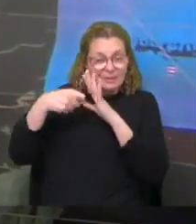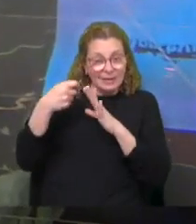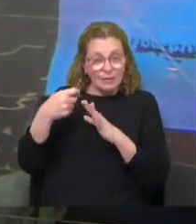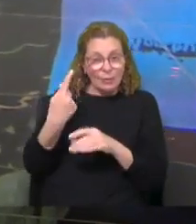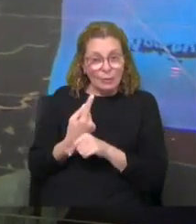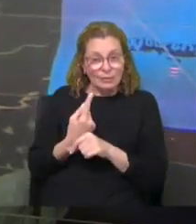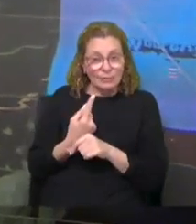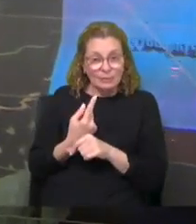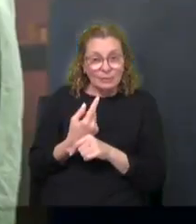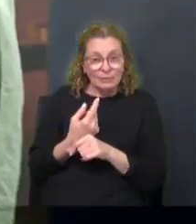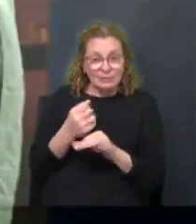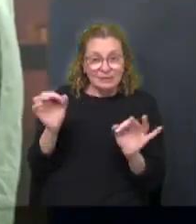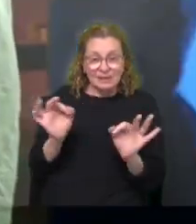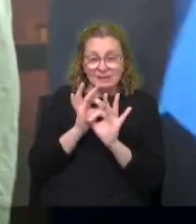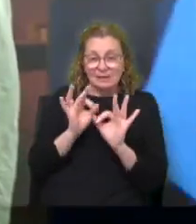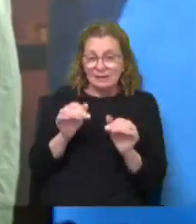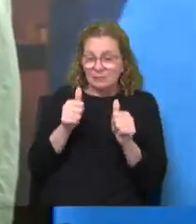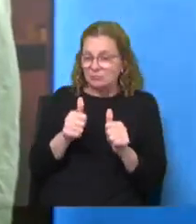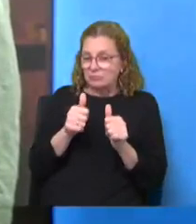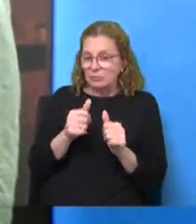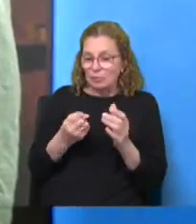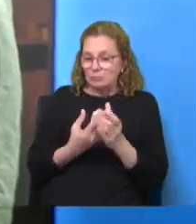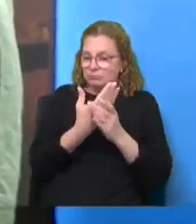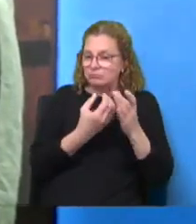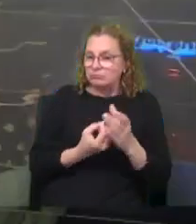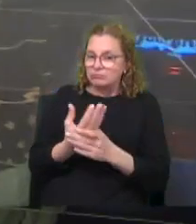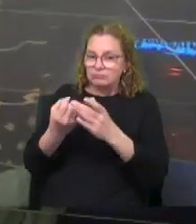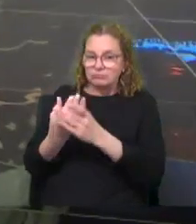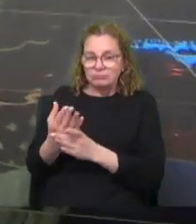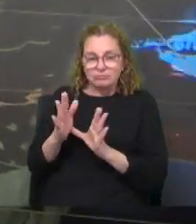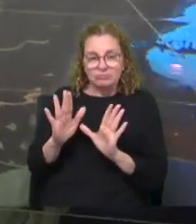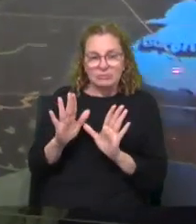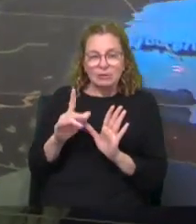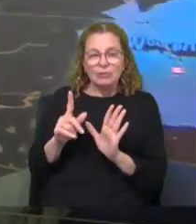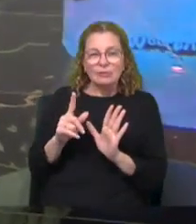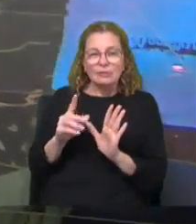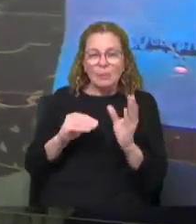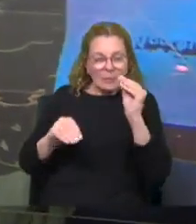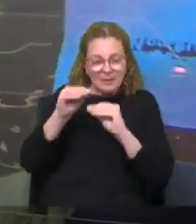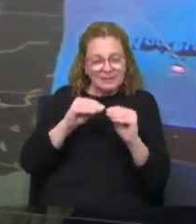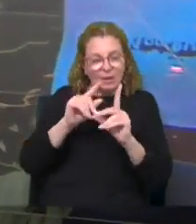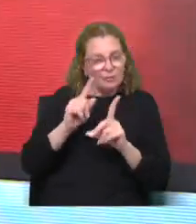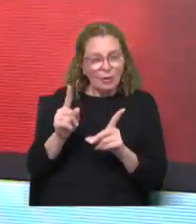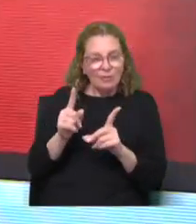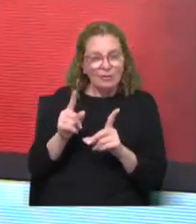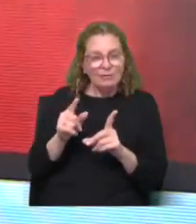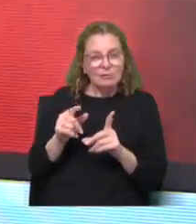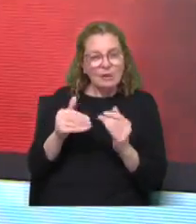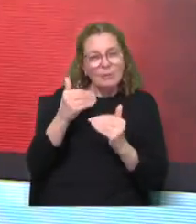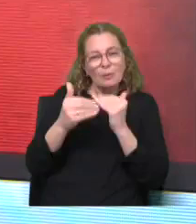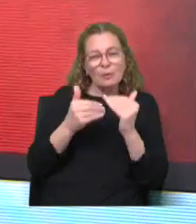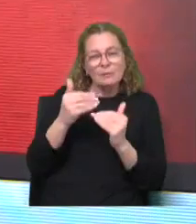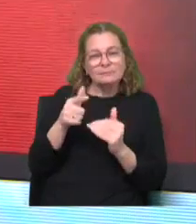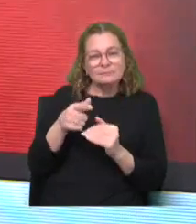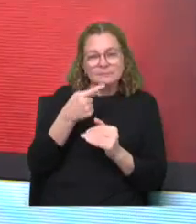está clarita también. Y la estética está clara. Todo también fue surgiendo sobre la marcha, ¿eh? No fue que estaba todo planeado, sino que se fue dando y nos